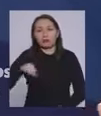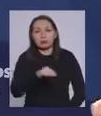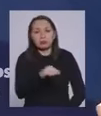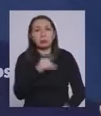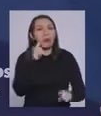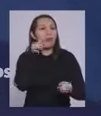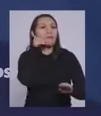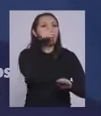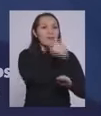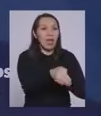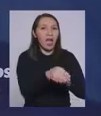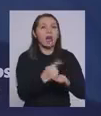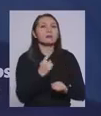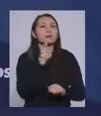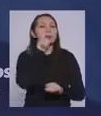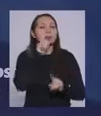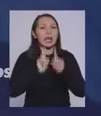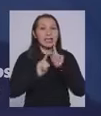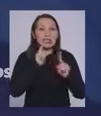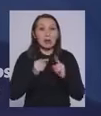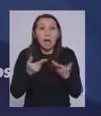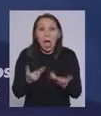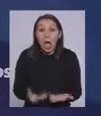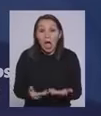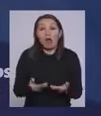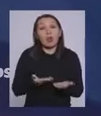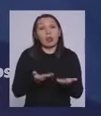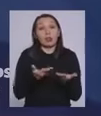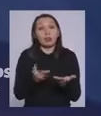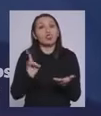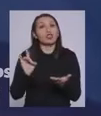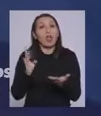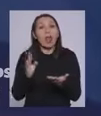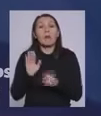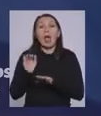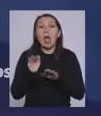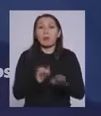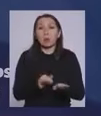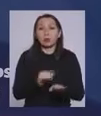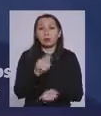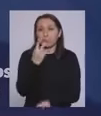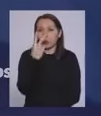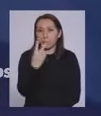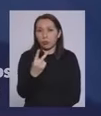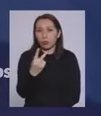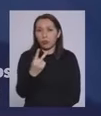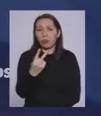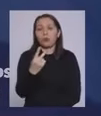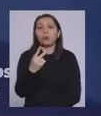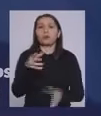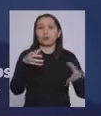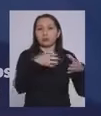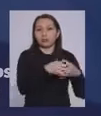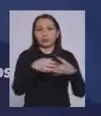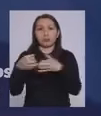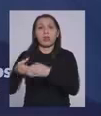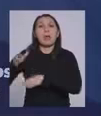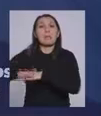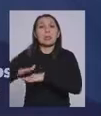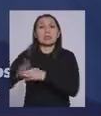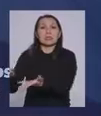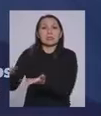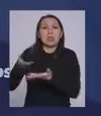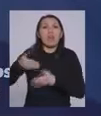tomar exámenes. Hoy día tenemos la oferta, recibimos el apoyo de dos entidades que nos van a prestar